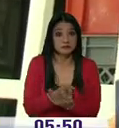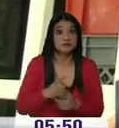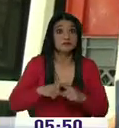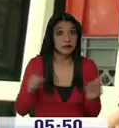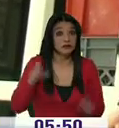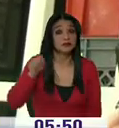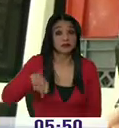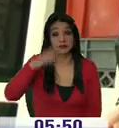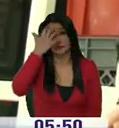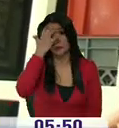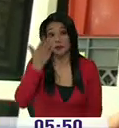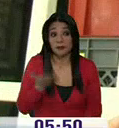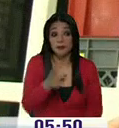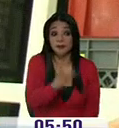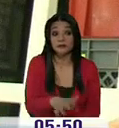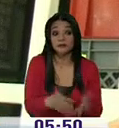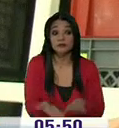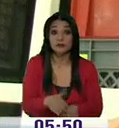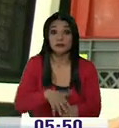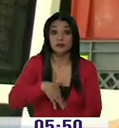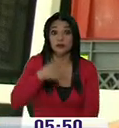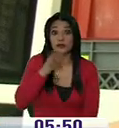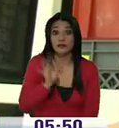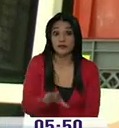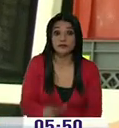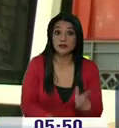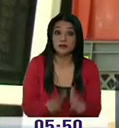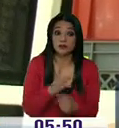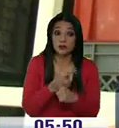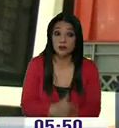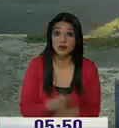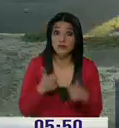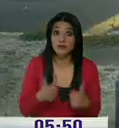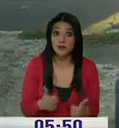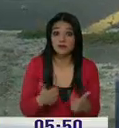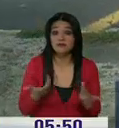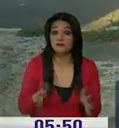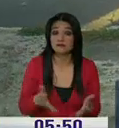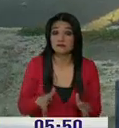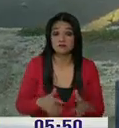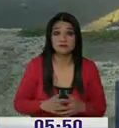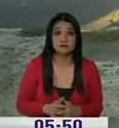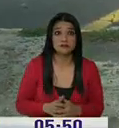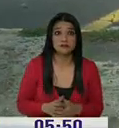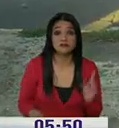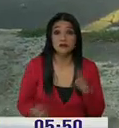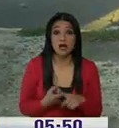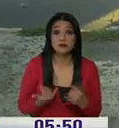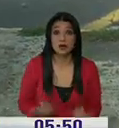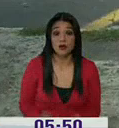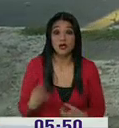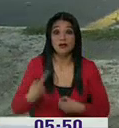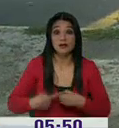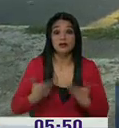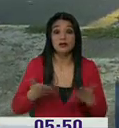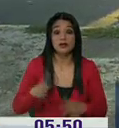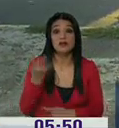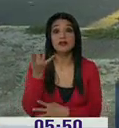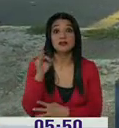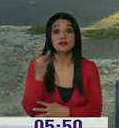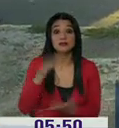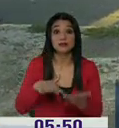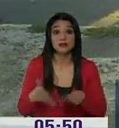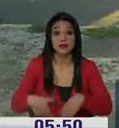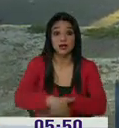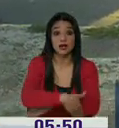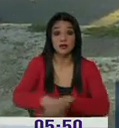preocupa la situación, o sea, la verdad no, toda la gente no toma la medida necesaria. Hasta la fecha, Quito registra 18 muertes en las calles,